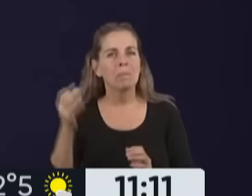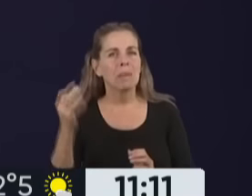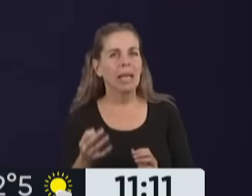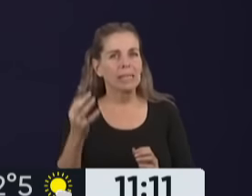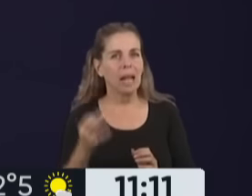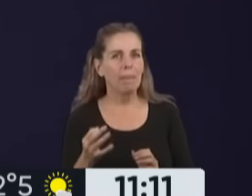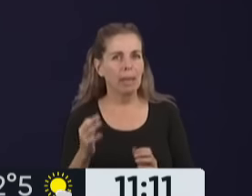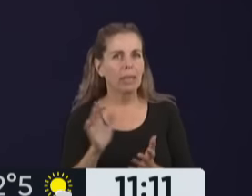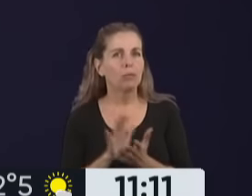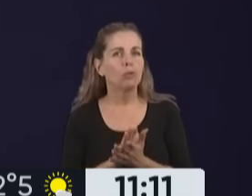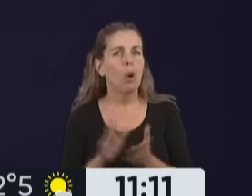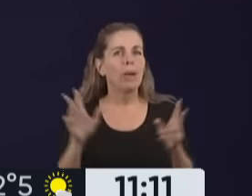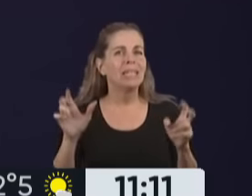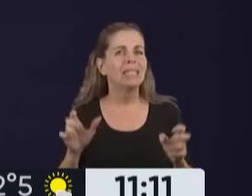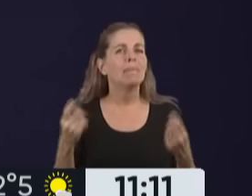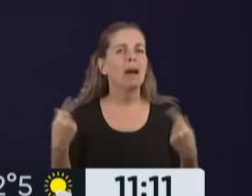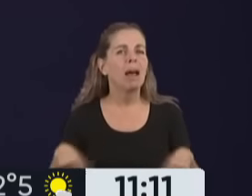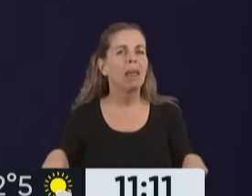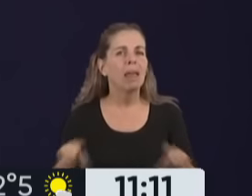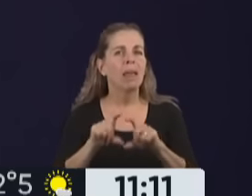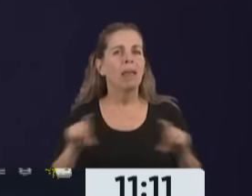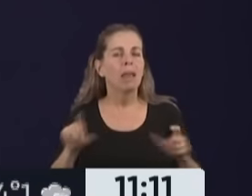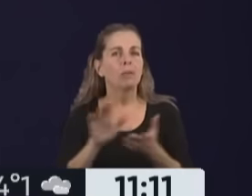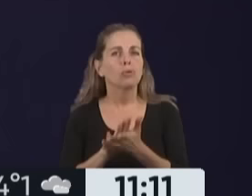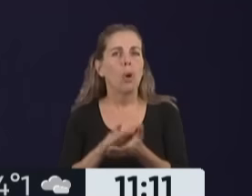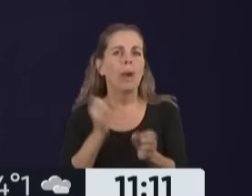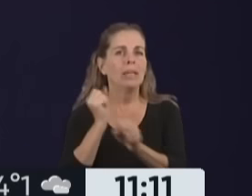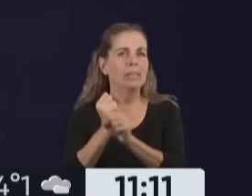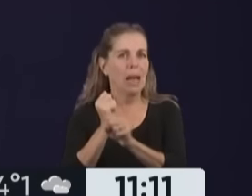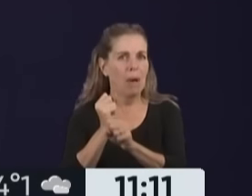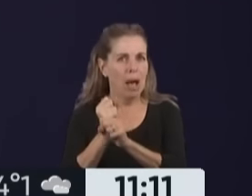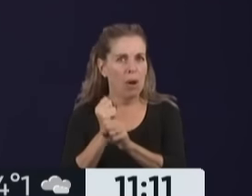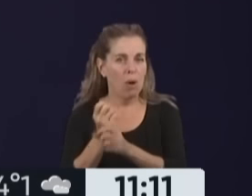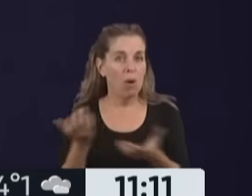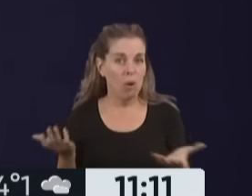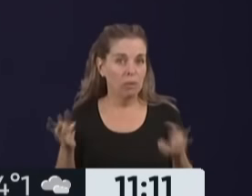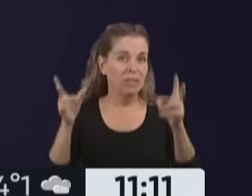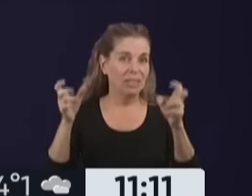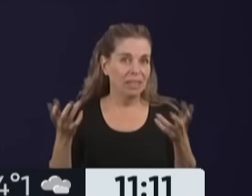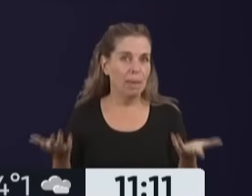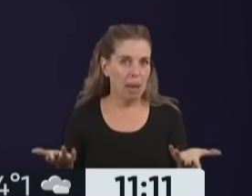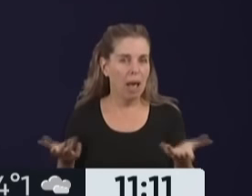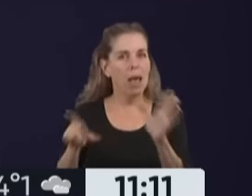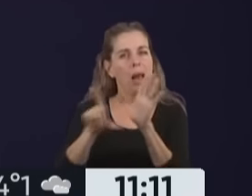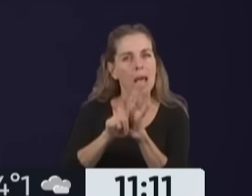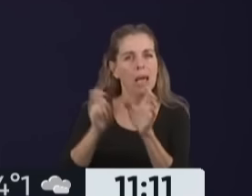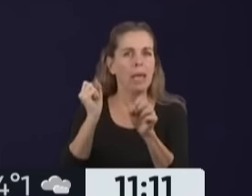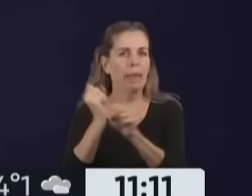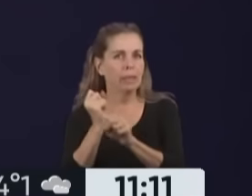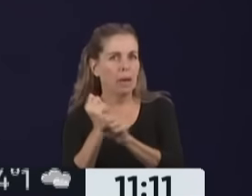especialmente con el apartado que refiere al mercado laboral o al tema, a las leyes